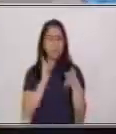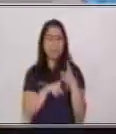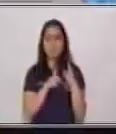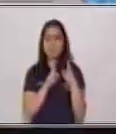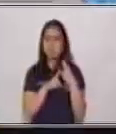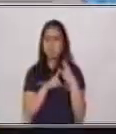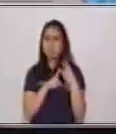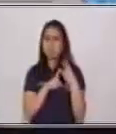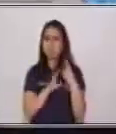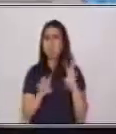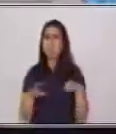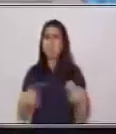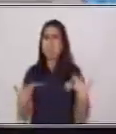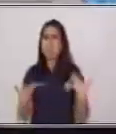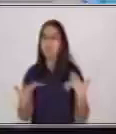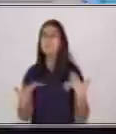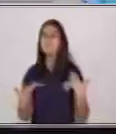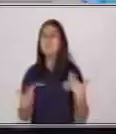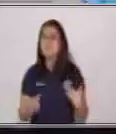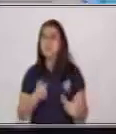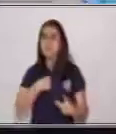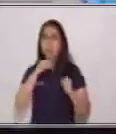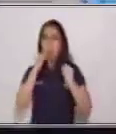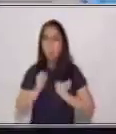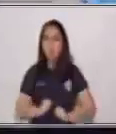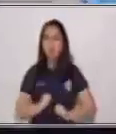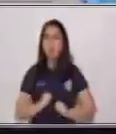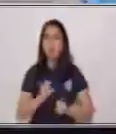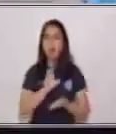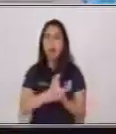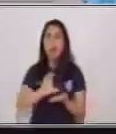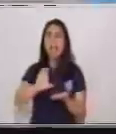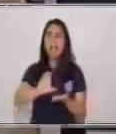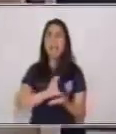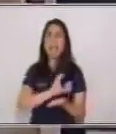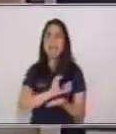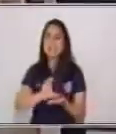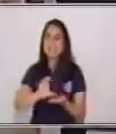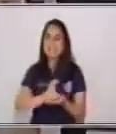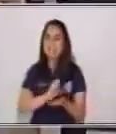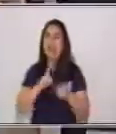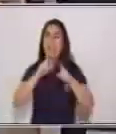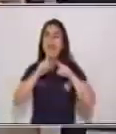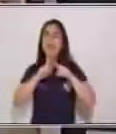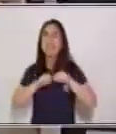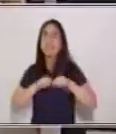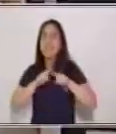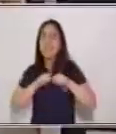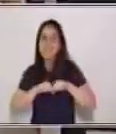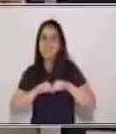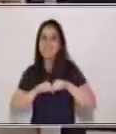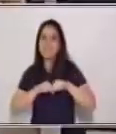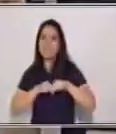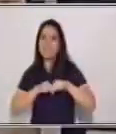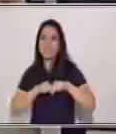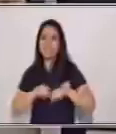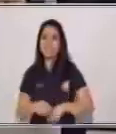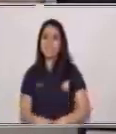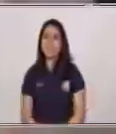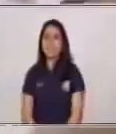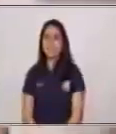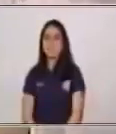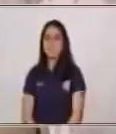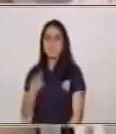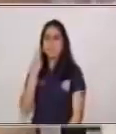tónica, la vamos a clasificar según esa sílaba tónica, según su posición en la palabra.